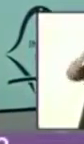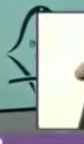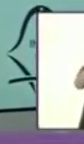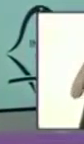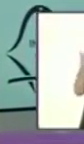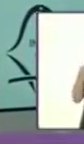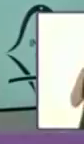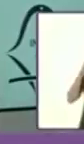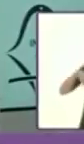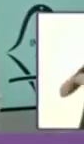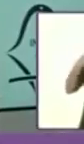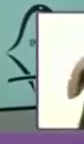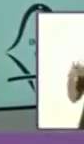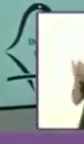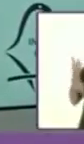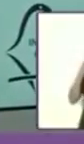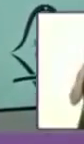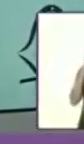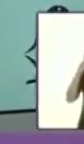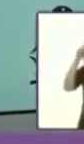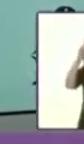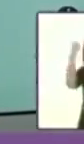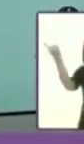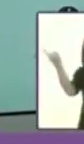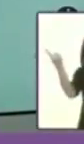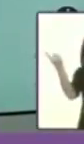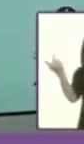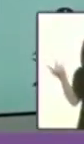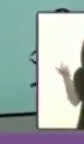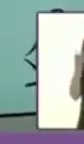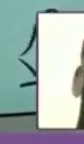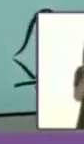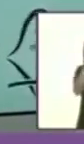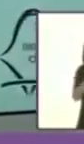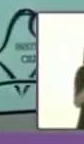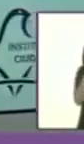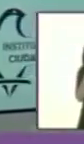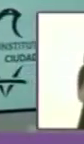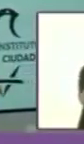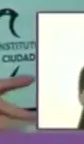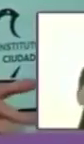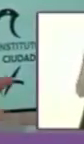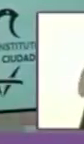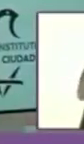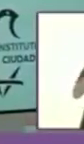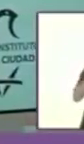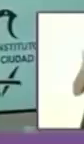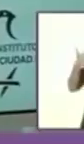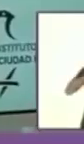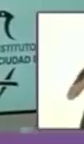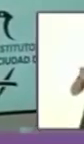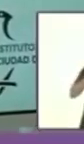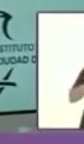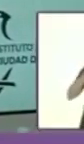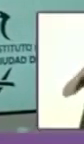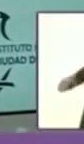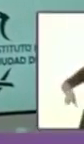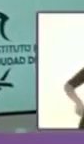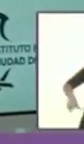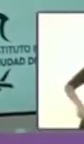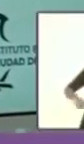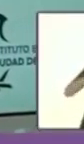al set de televisión en donde se transmite el debate, pues cada candidato pasa por una pasarela frente a los medios